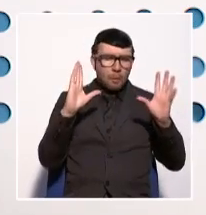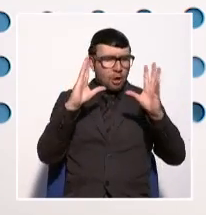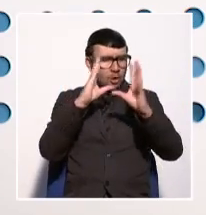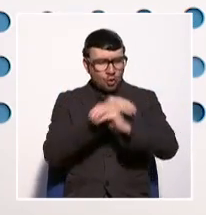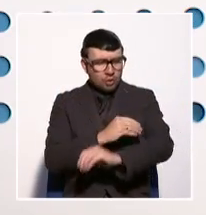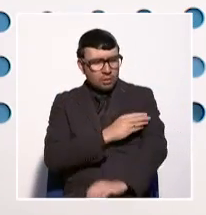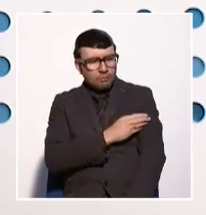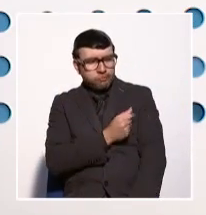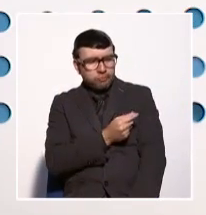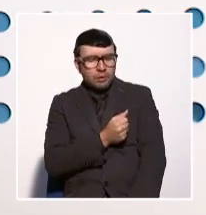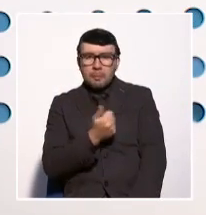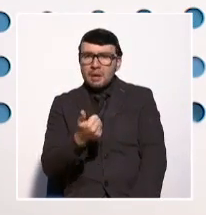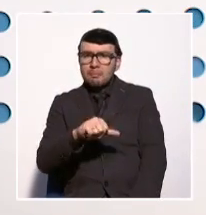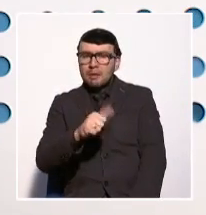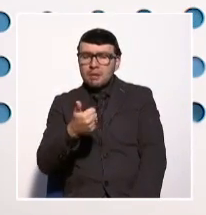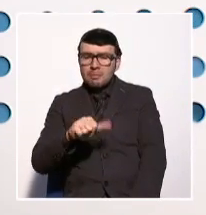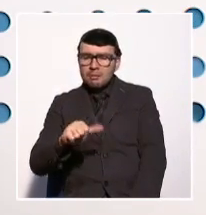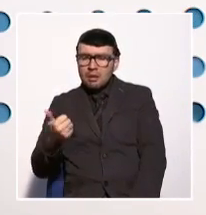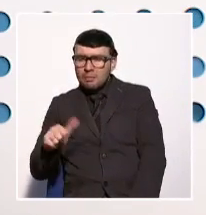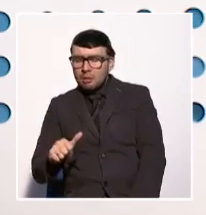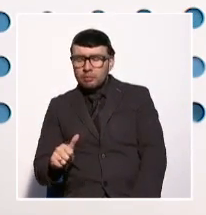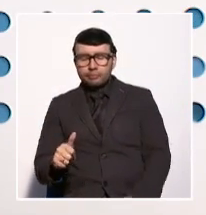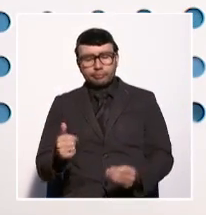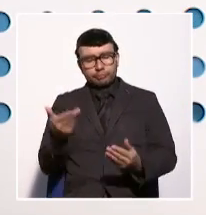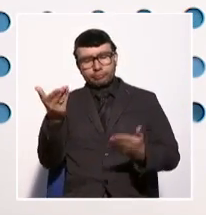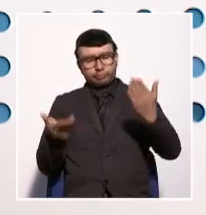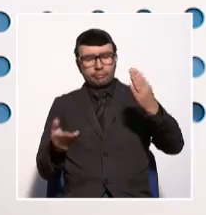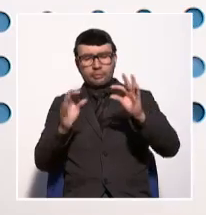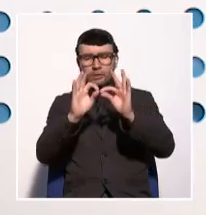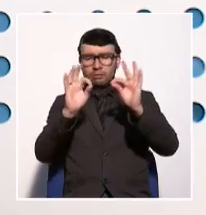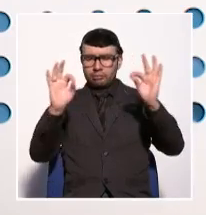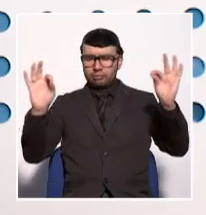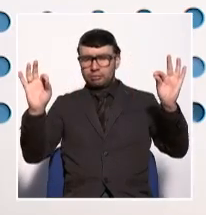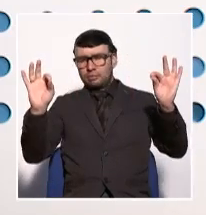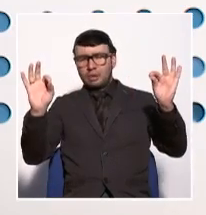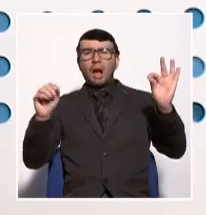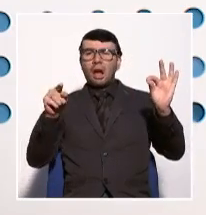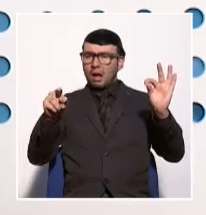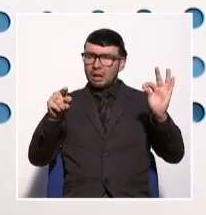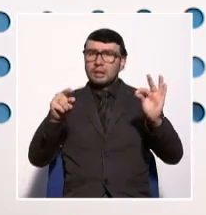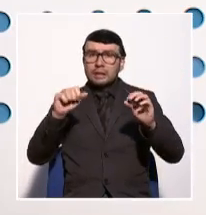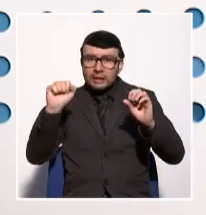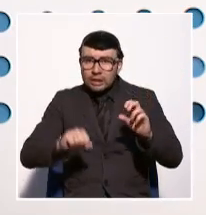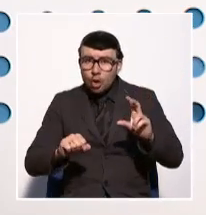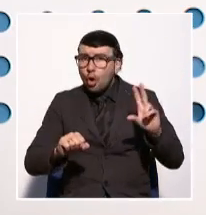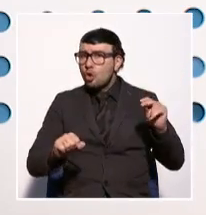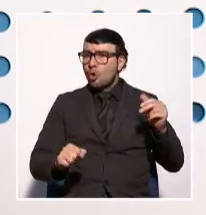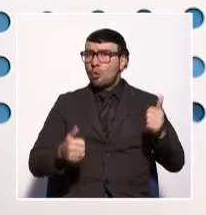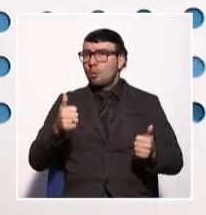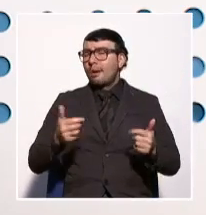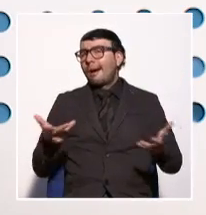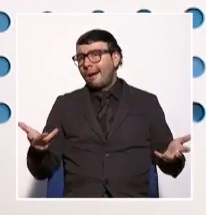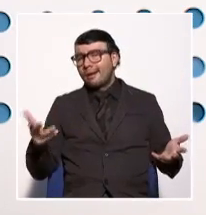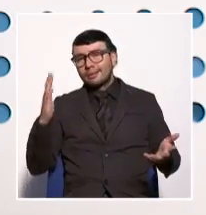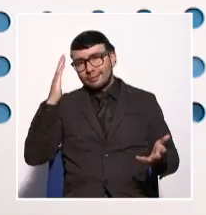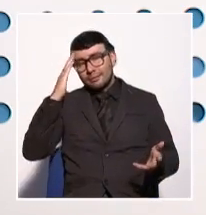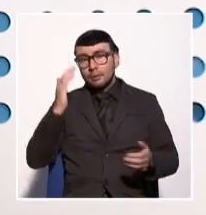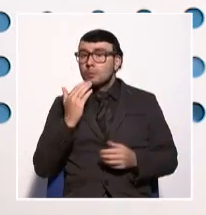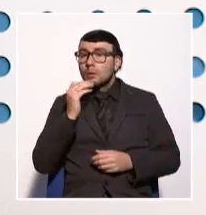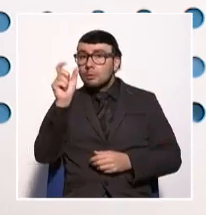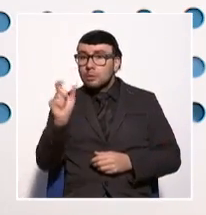hace un promedio y se detecta si realmente el paciente es hipertenso y de esta manera tratarlo al paciente que no